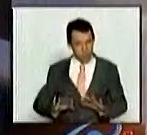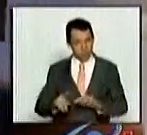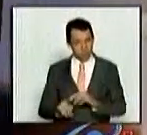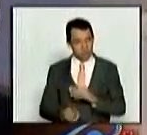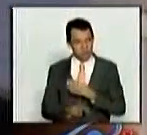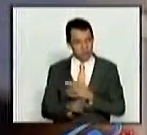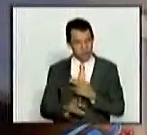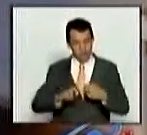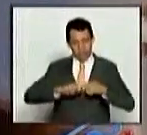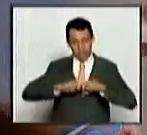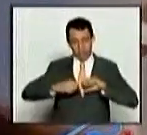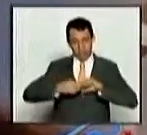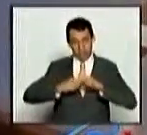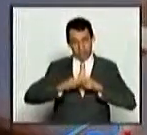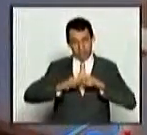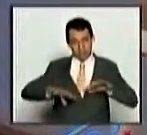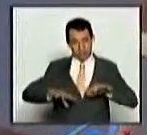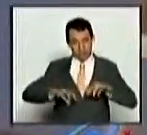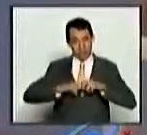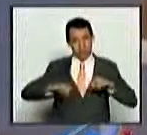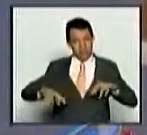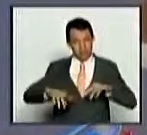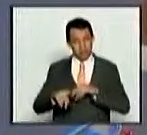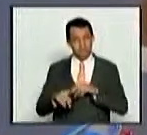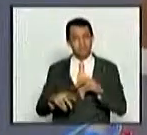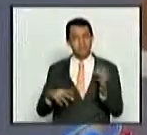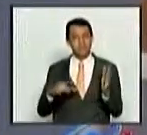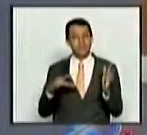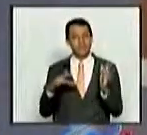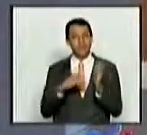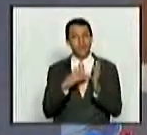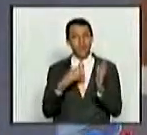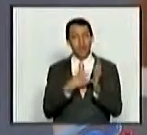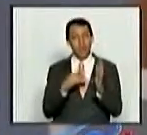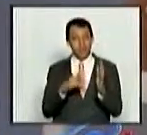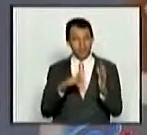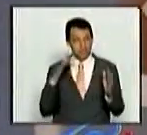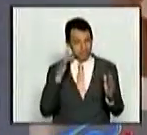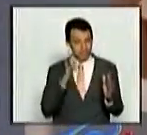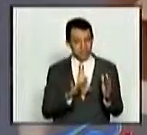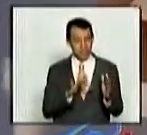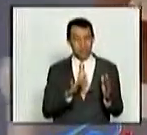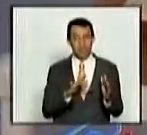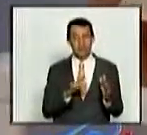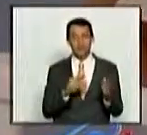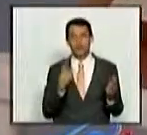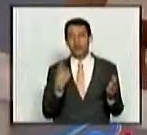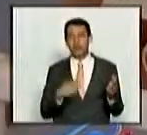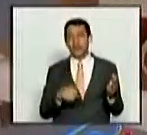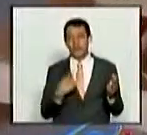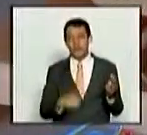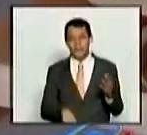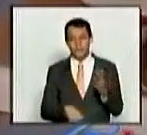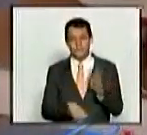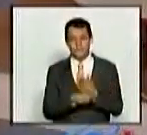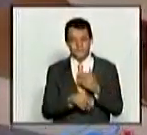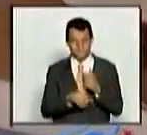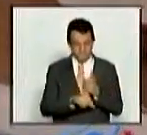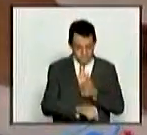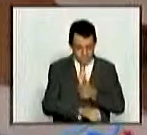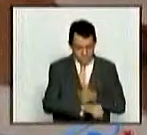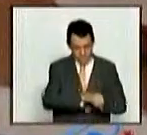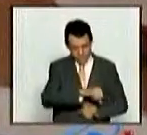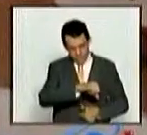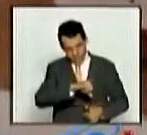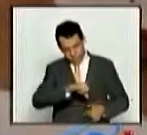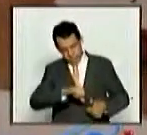energía alterna. ¿Qué vamos a hacer ahora entonces con este equipo? Lo que vamos a procurar es ubicar los puntos de